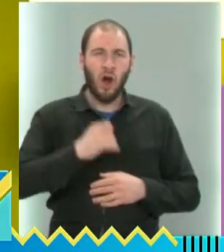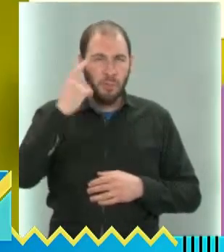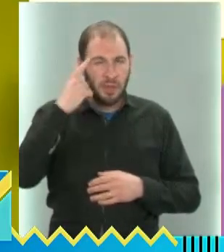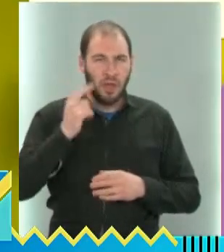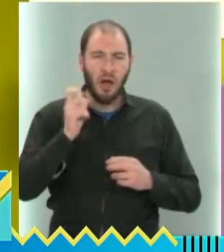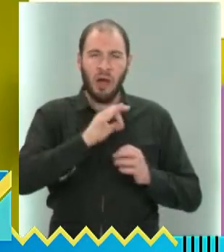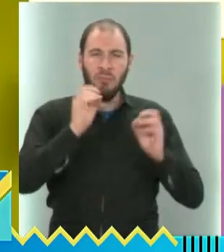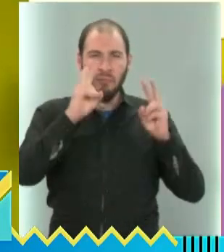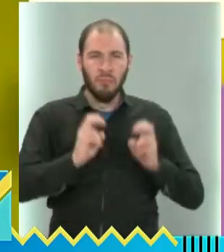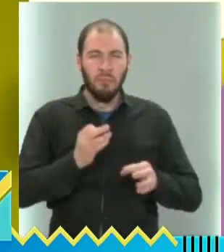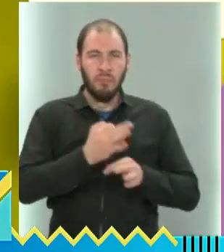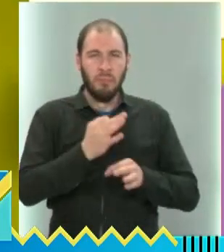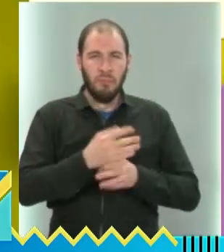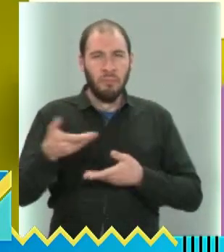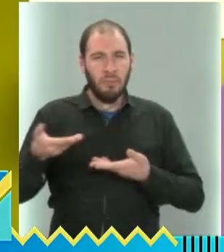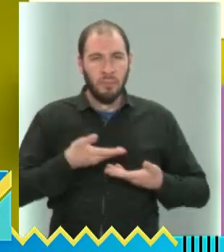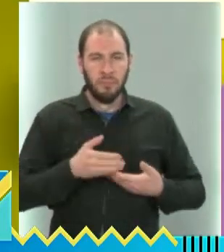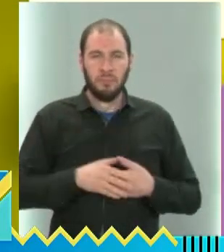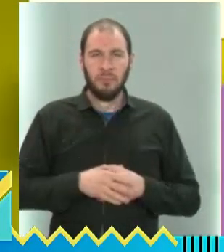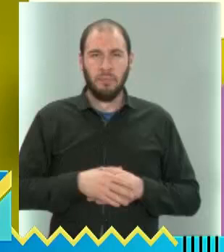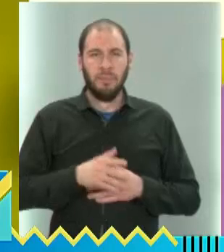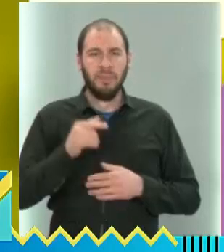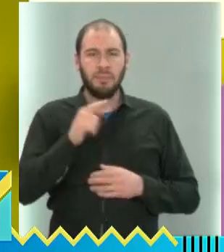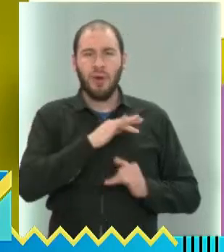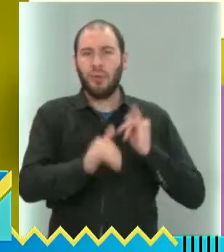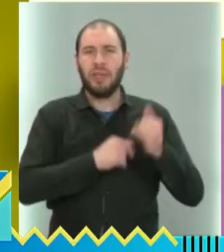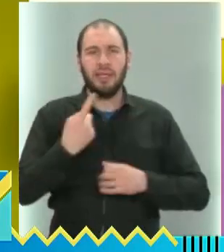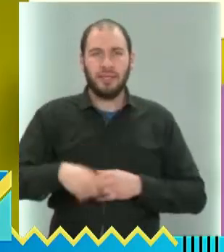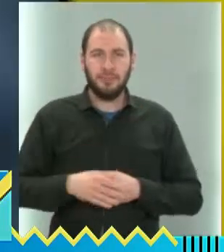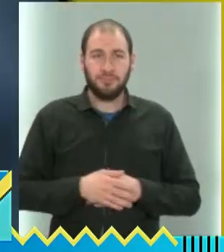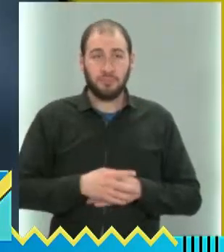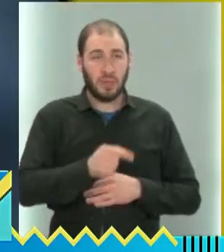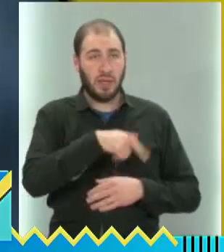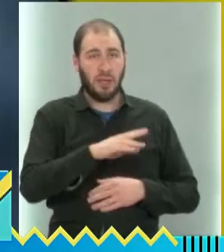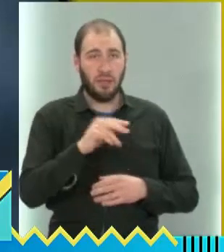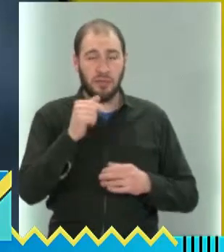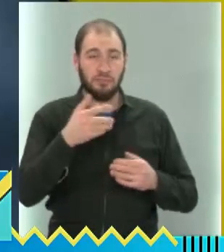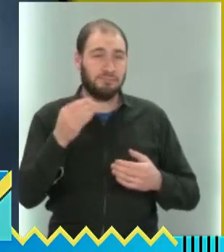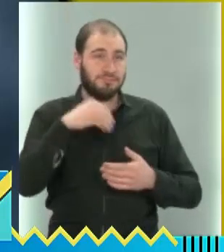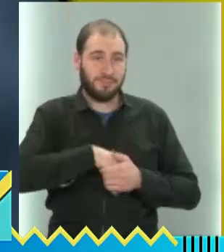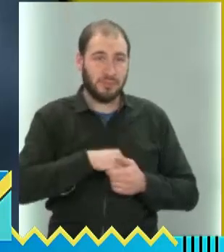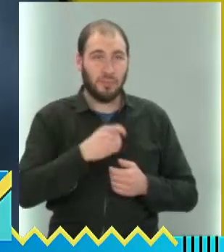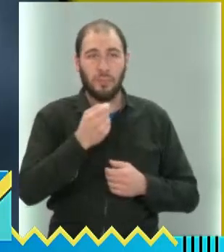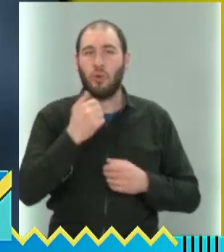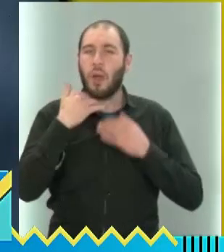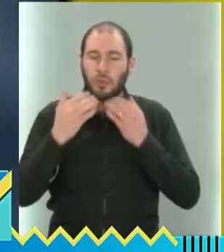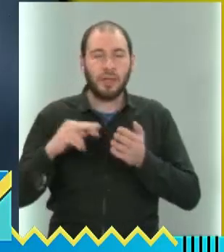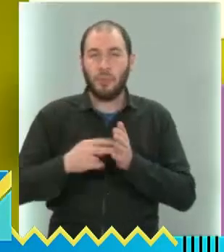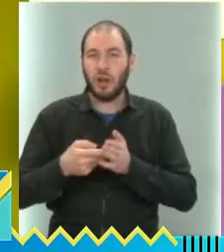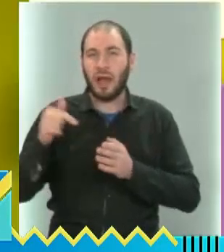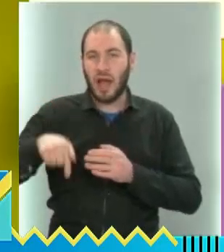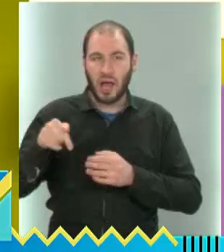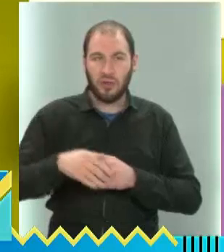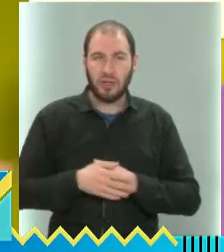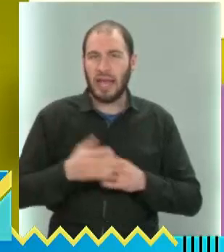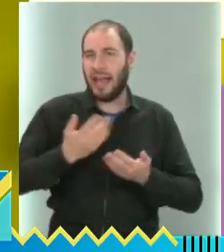qué análisis hacen de esa educación que reciben? ¿Qué te han podido comentar? Y ellos se han visto atravesados. Por ejemplo, digo, más allá del conflicto hoy en